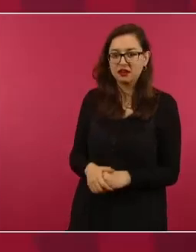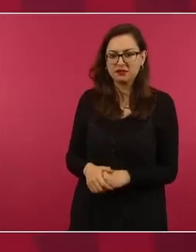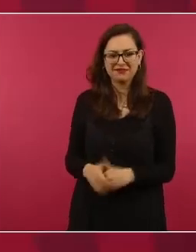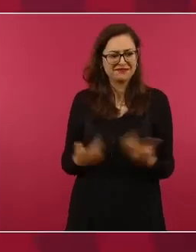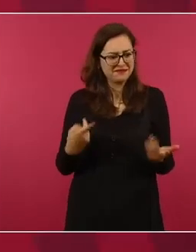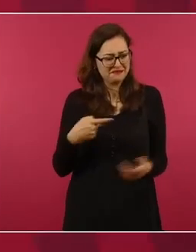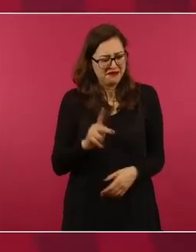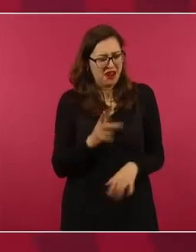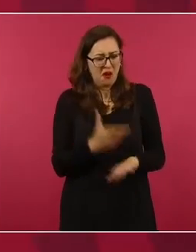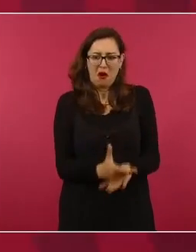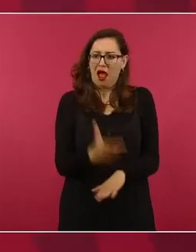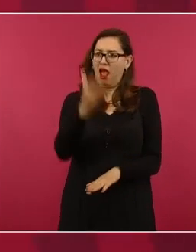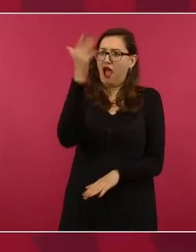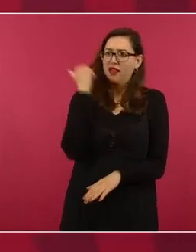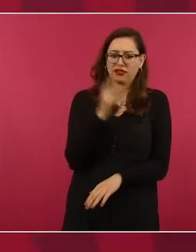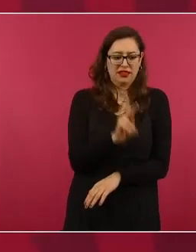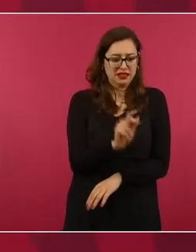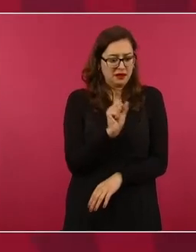ilegal.